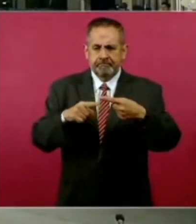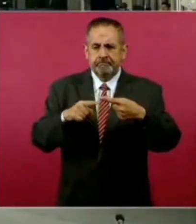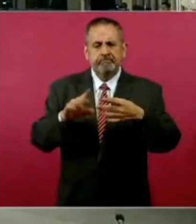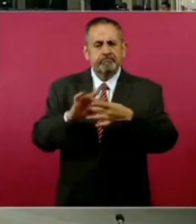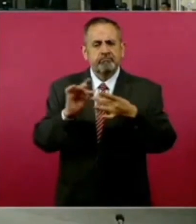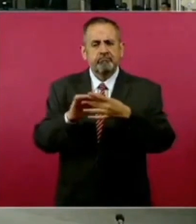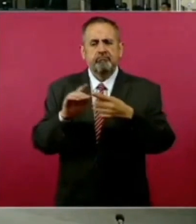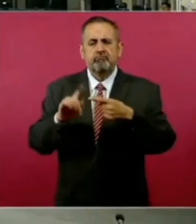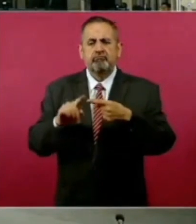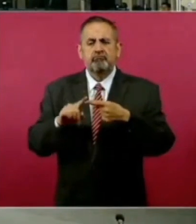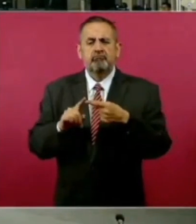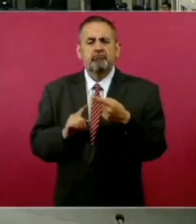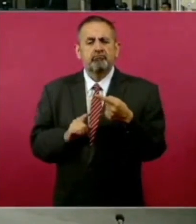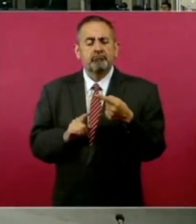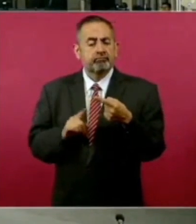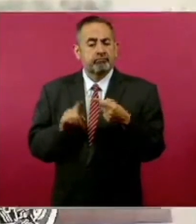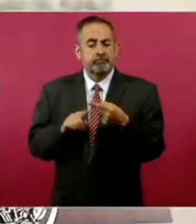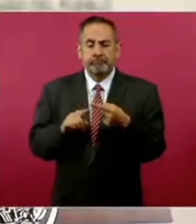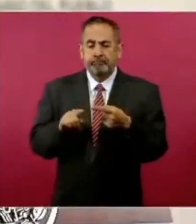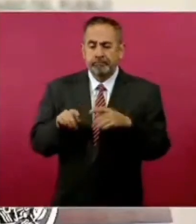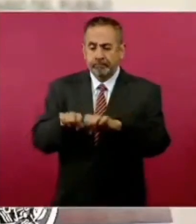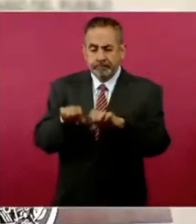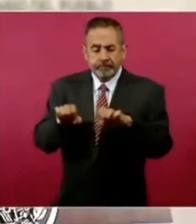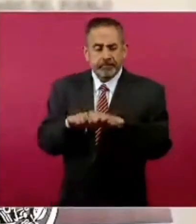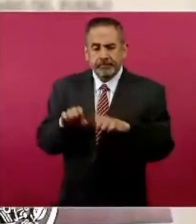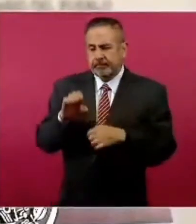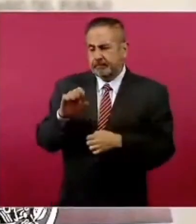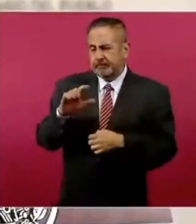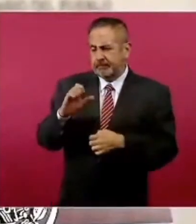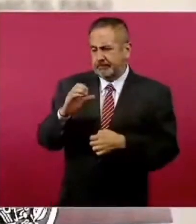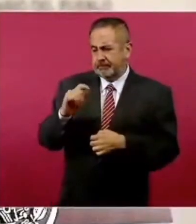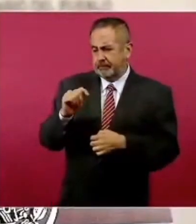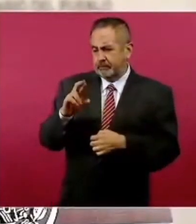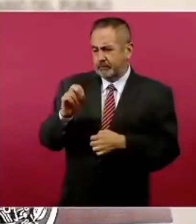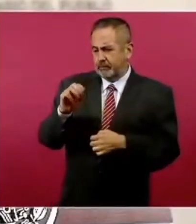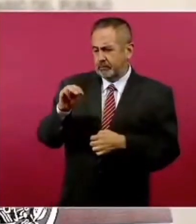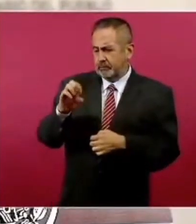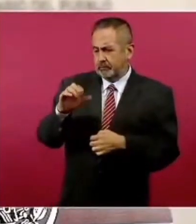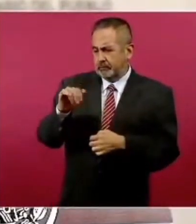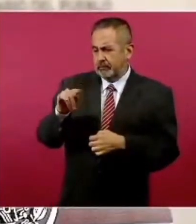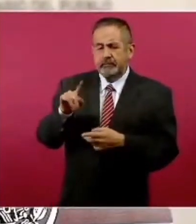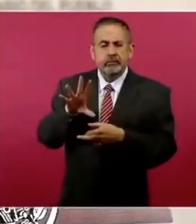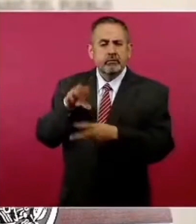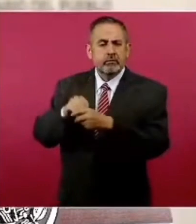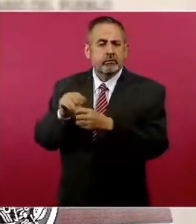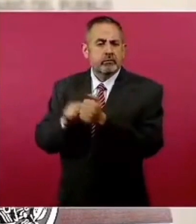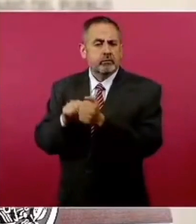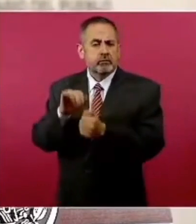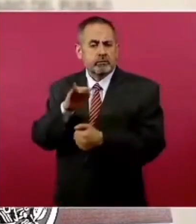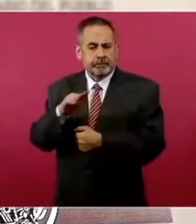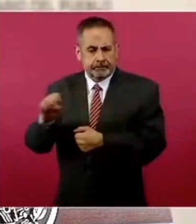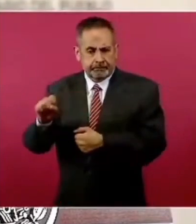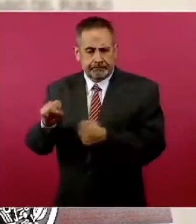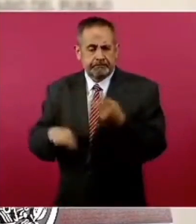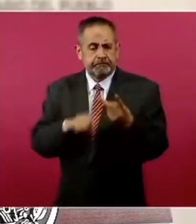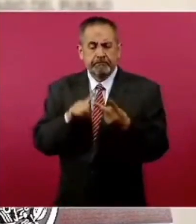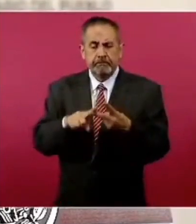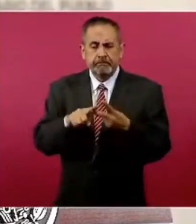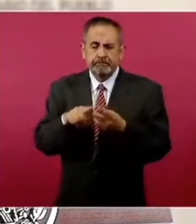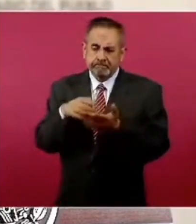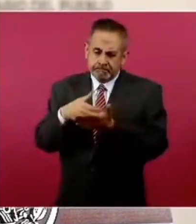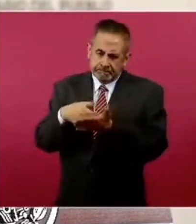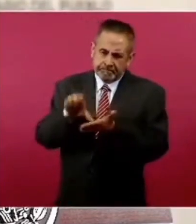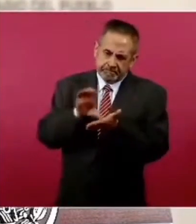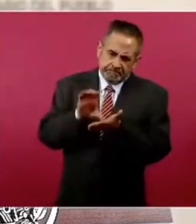hoy las intervenciones en equipo electromecánico en hospitales INS bienestar y la inversión en